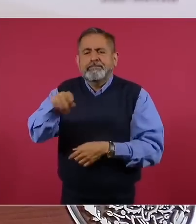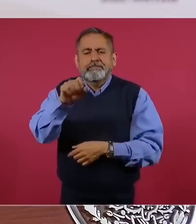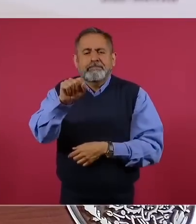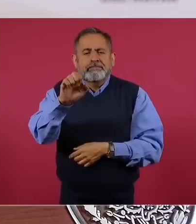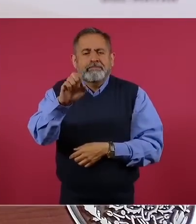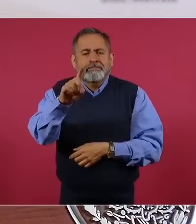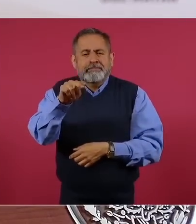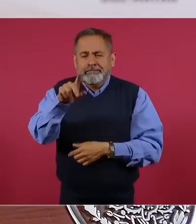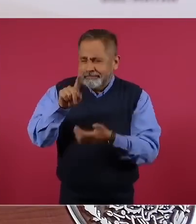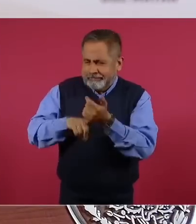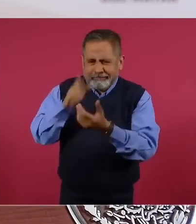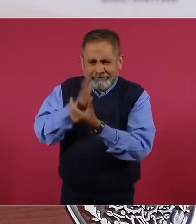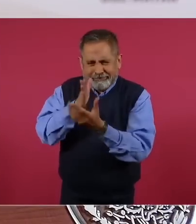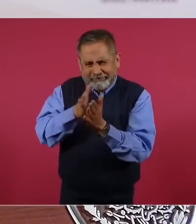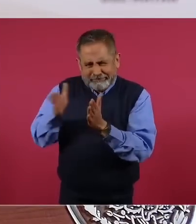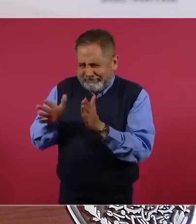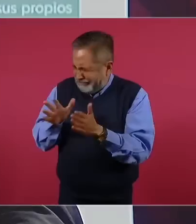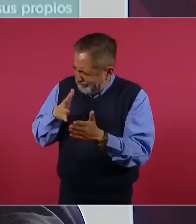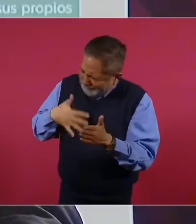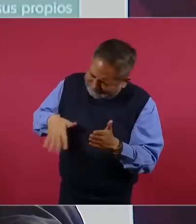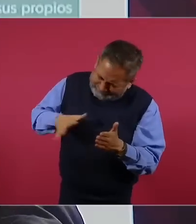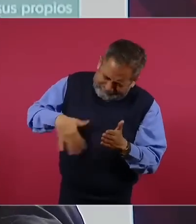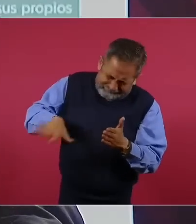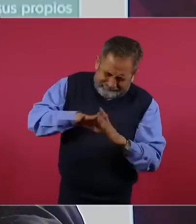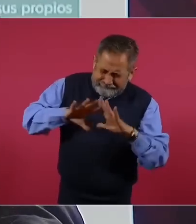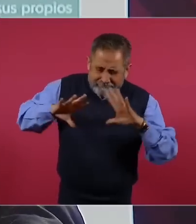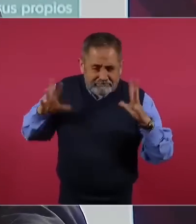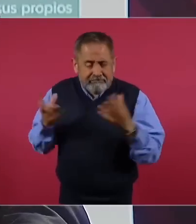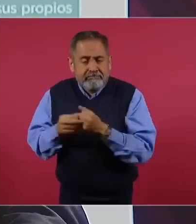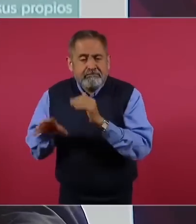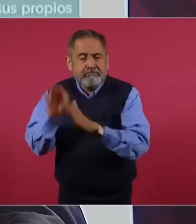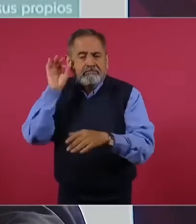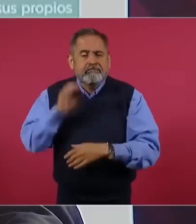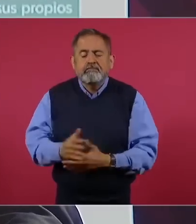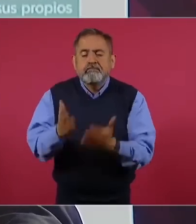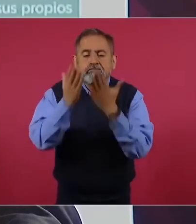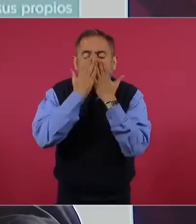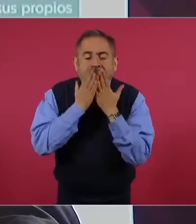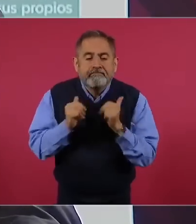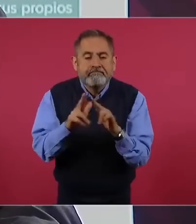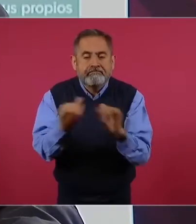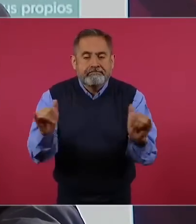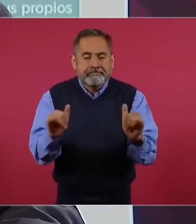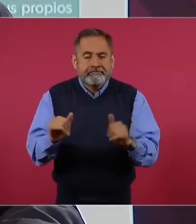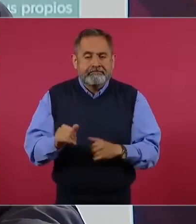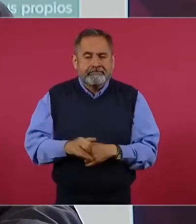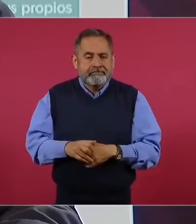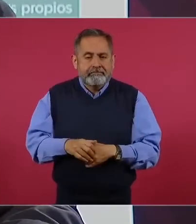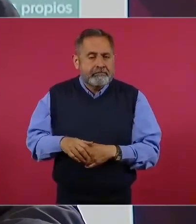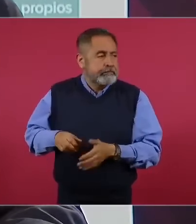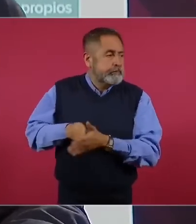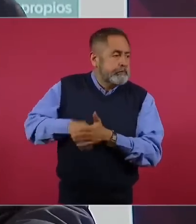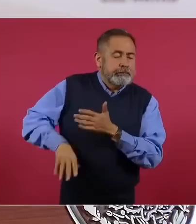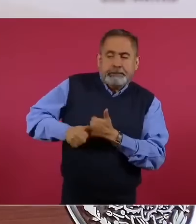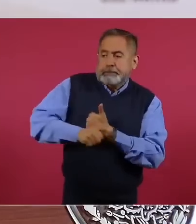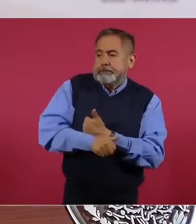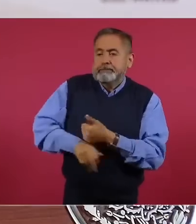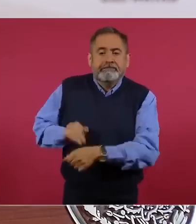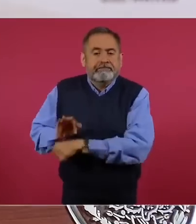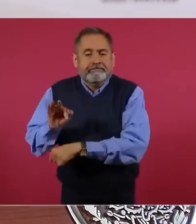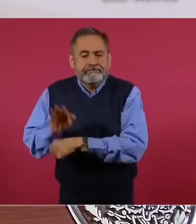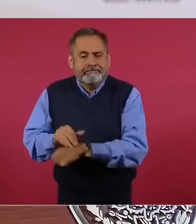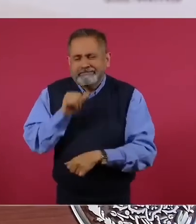Defensa. Busquen todo. No hay interés en encubrir a